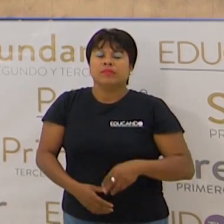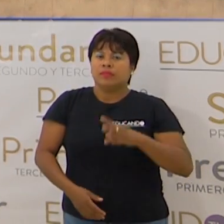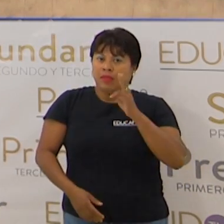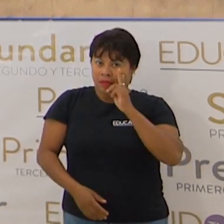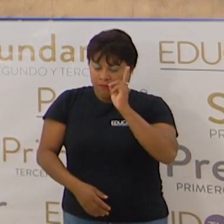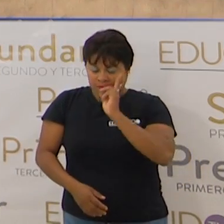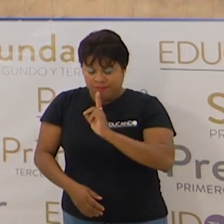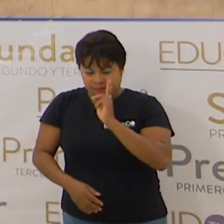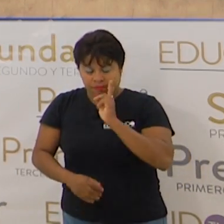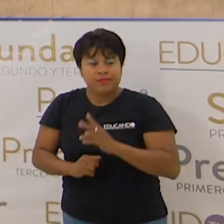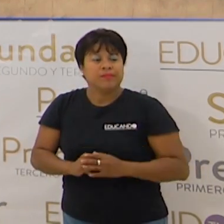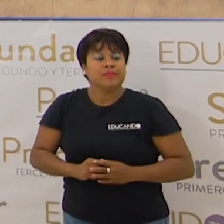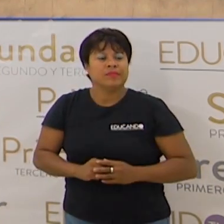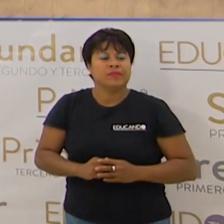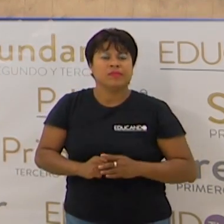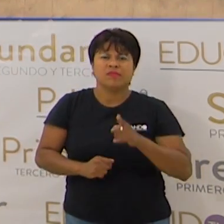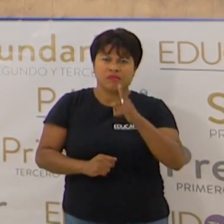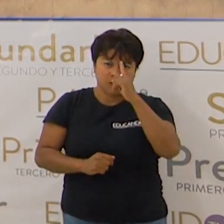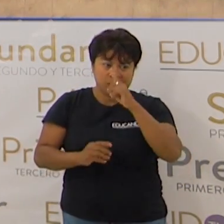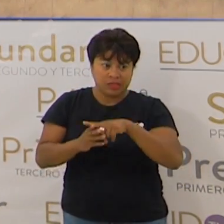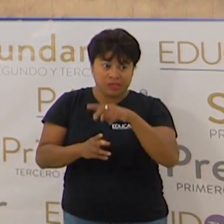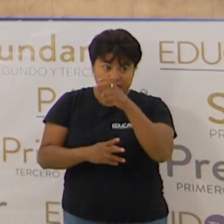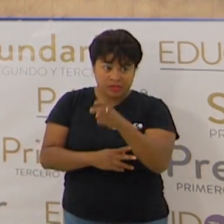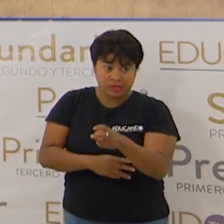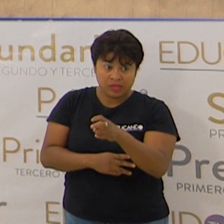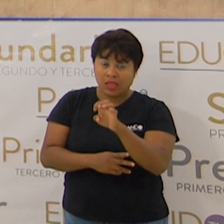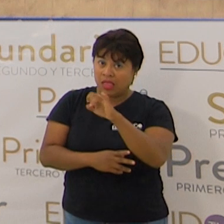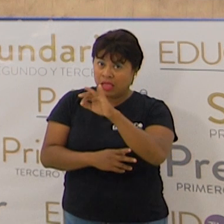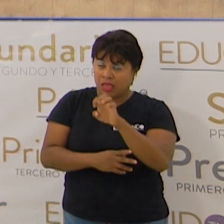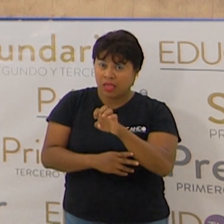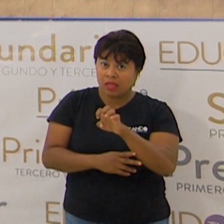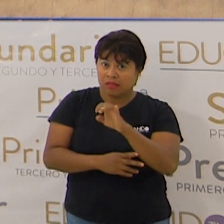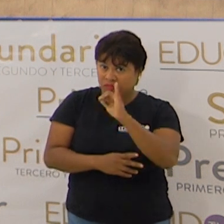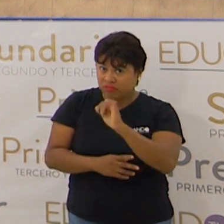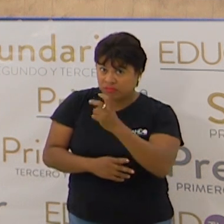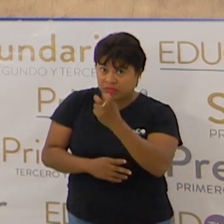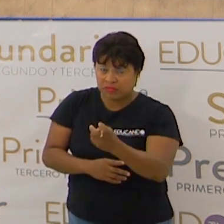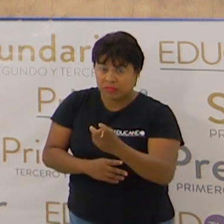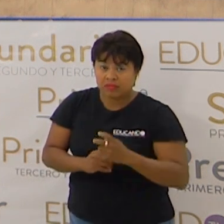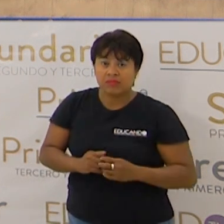Vamos a verlo. ¿Crees que sea ese, un eje de simetría?